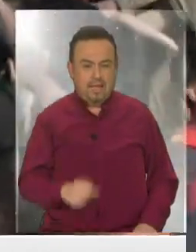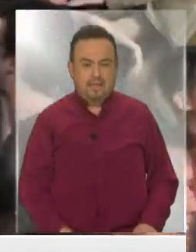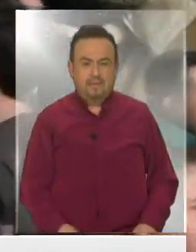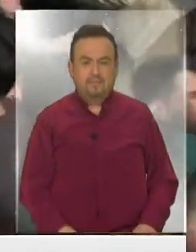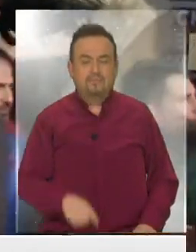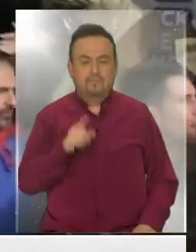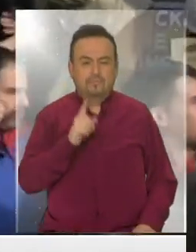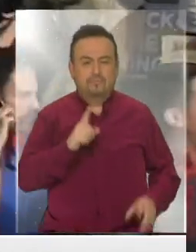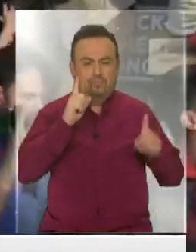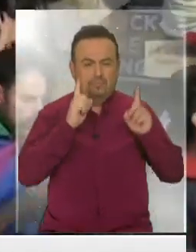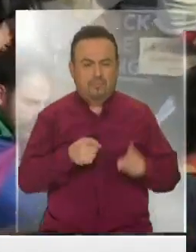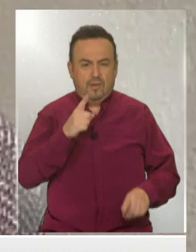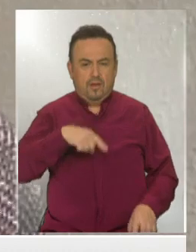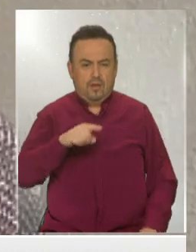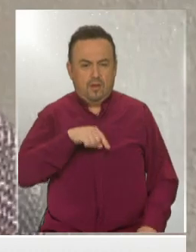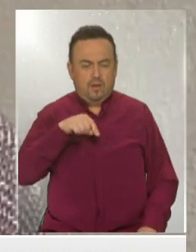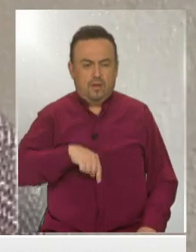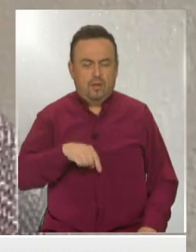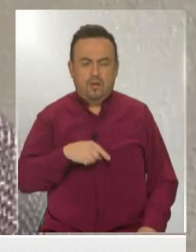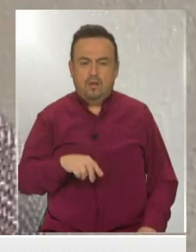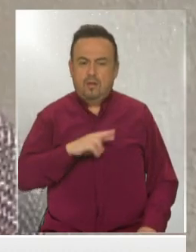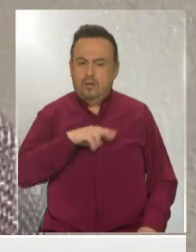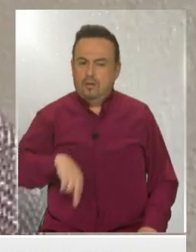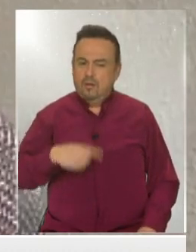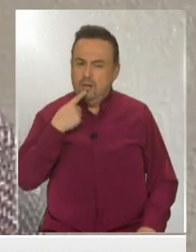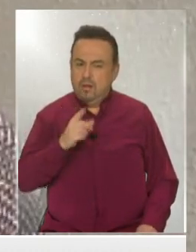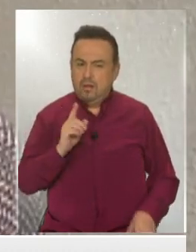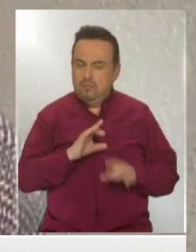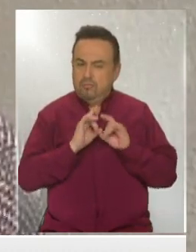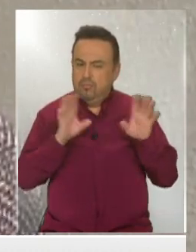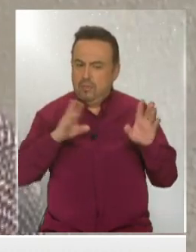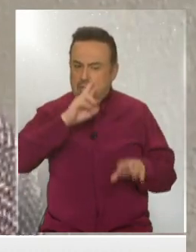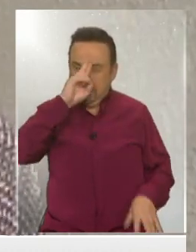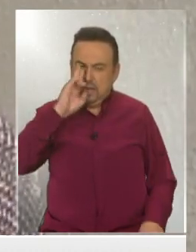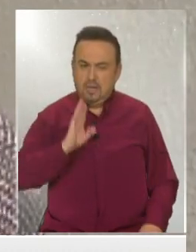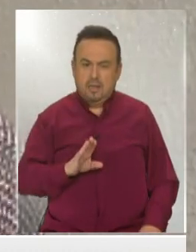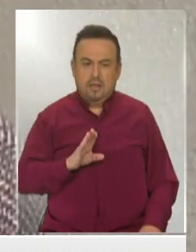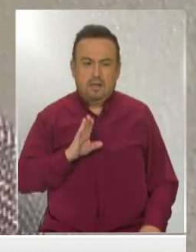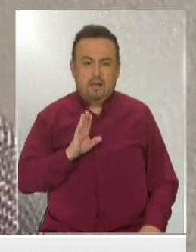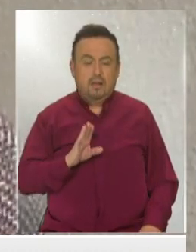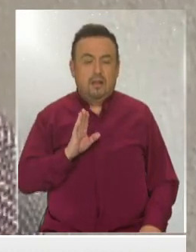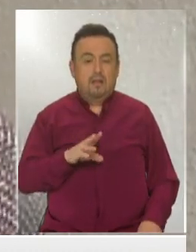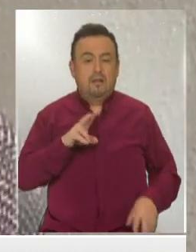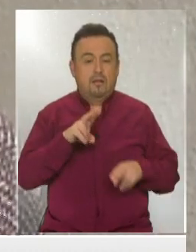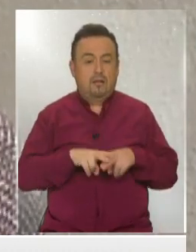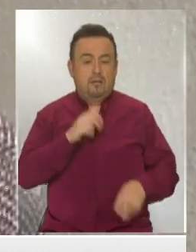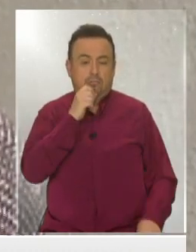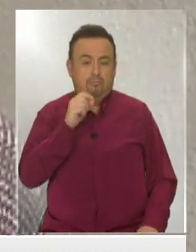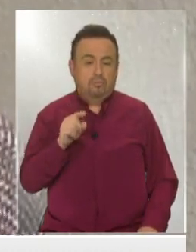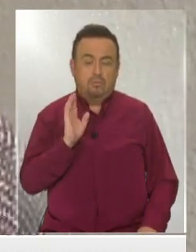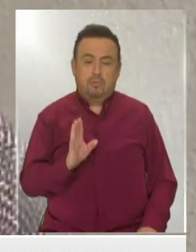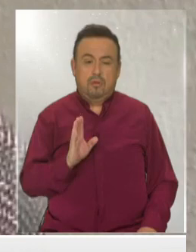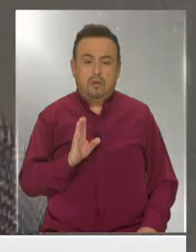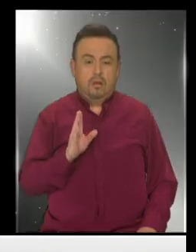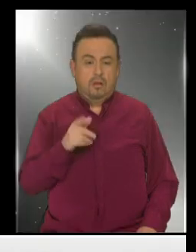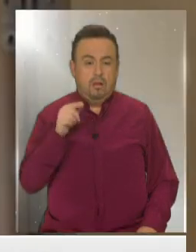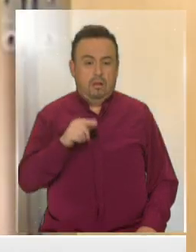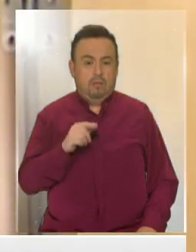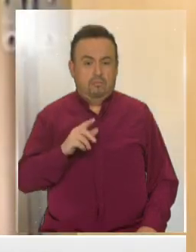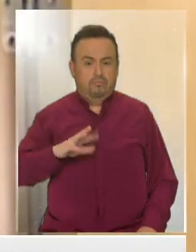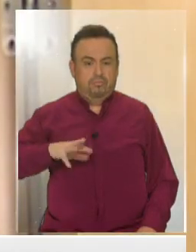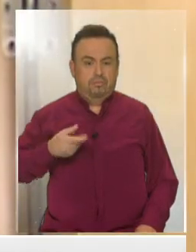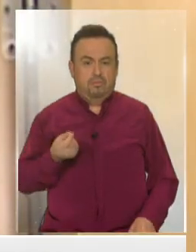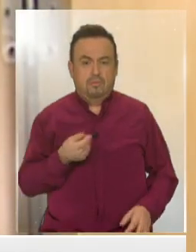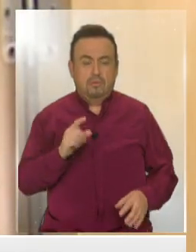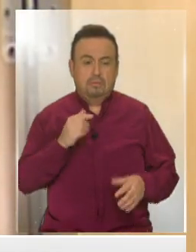¡Mañana será republicana! Es altísimamente improbable que podamos ver a un rey sentado en el banquillo de los acusados, y menos por un delito fiscal.